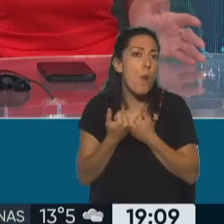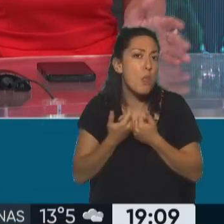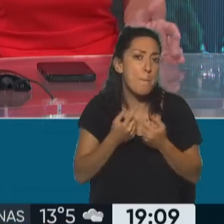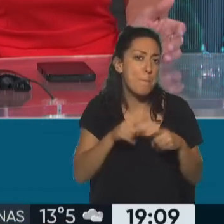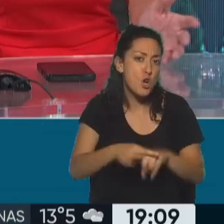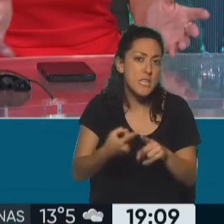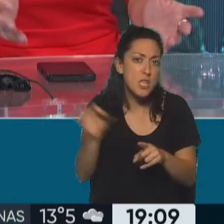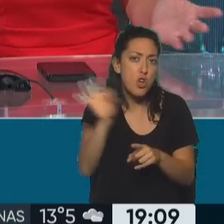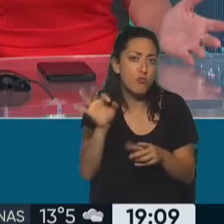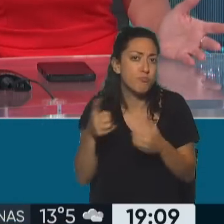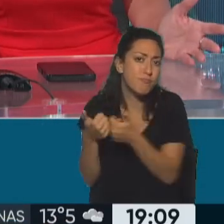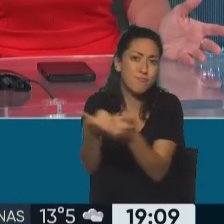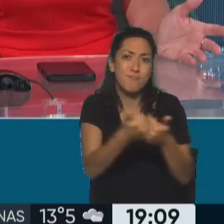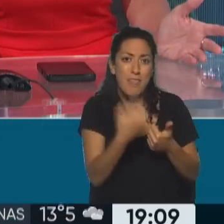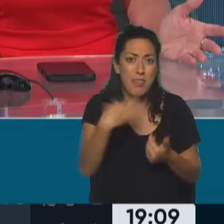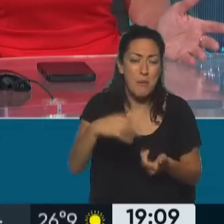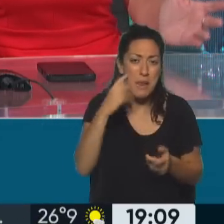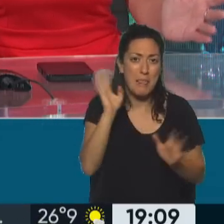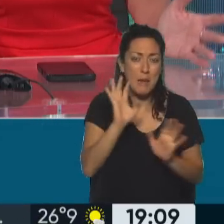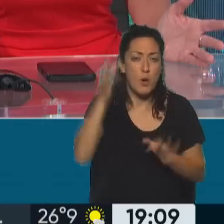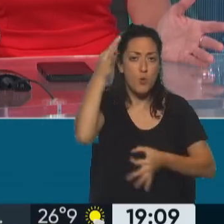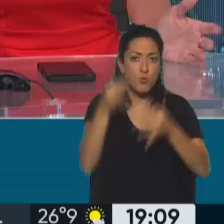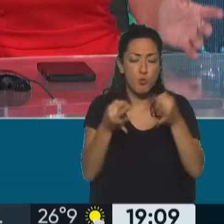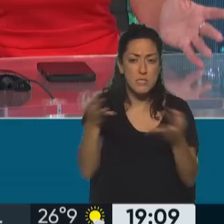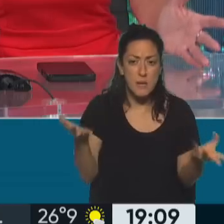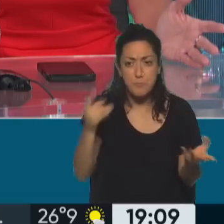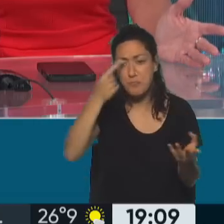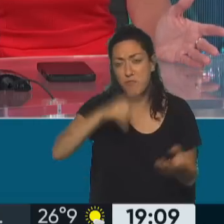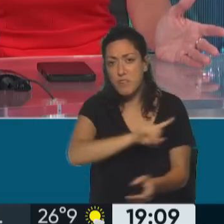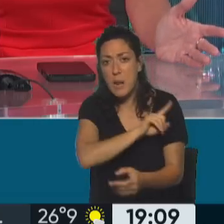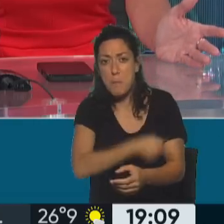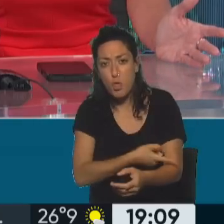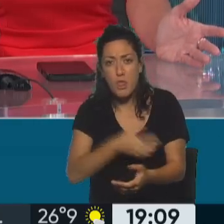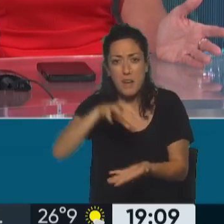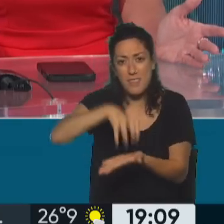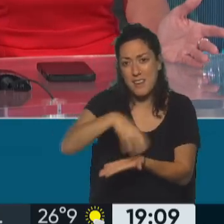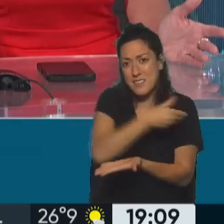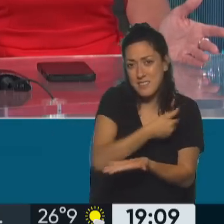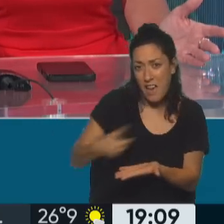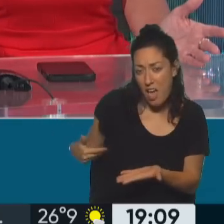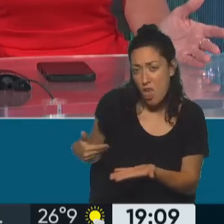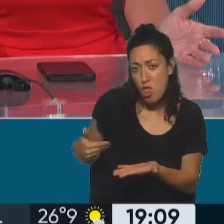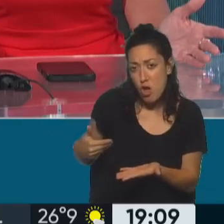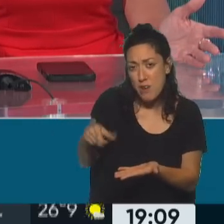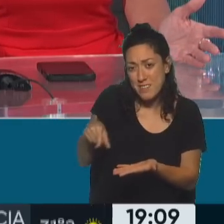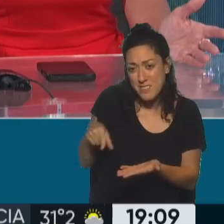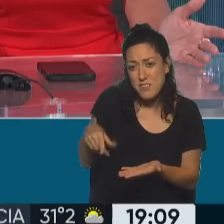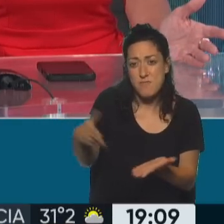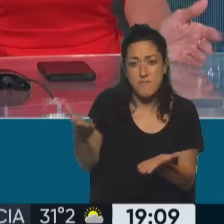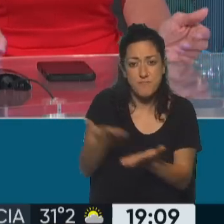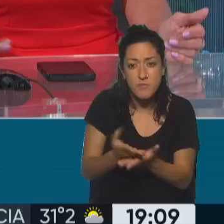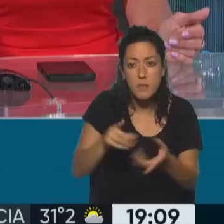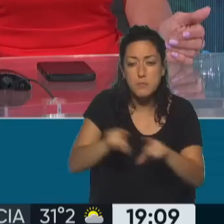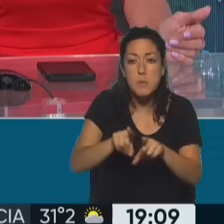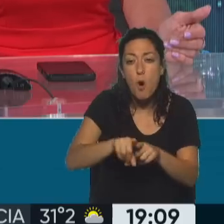del consenso político. Entonces terminamos en la encerrona de un poder del Estado, un poder constituido del Estado, que existe efectivamente como es el Poder